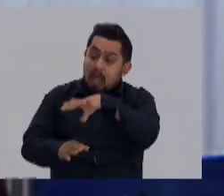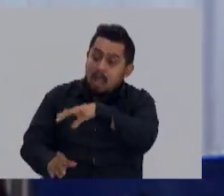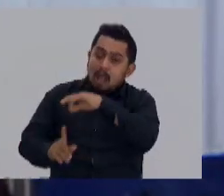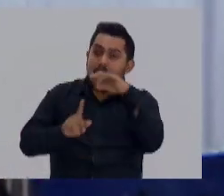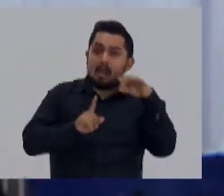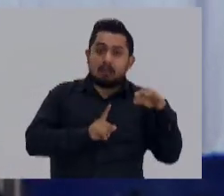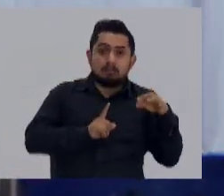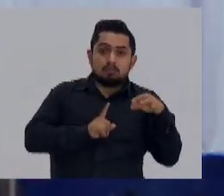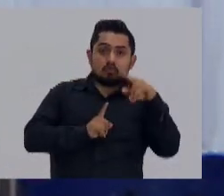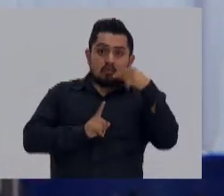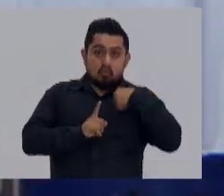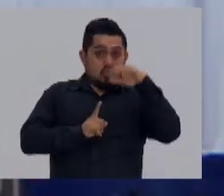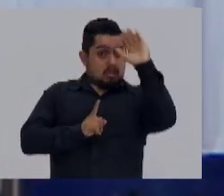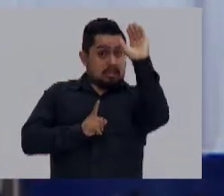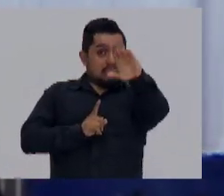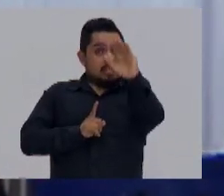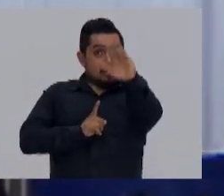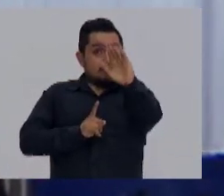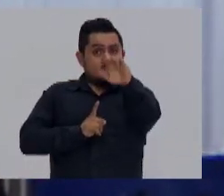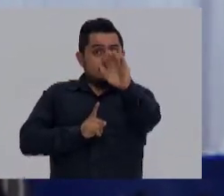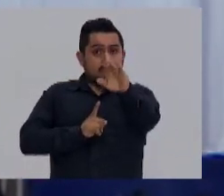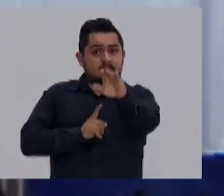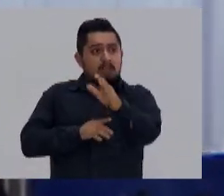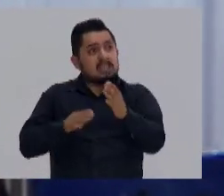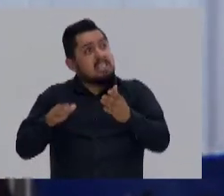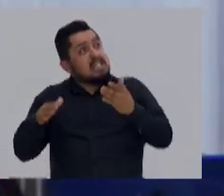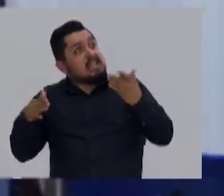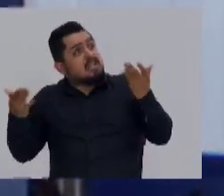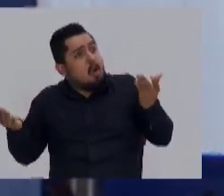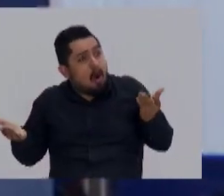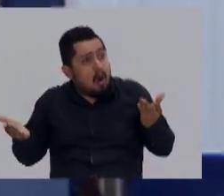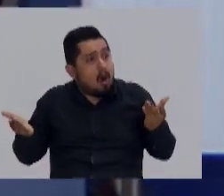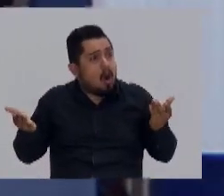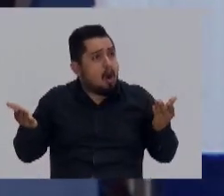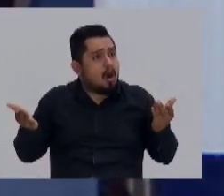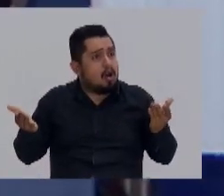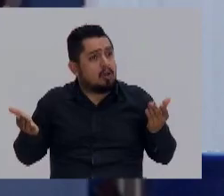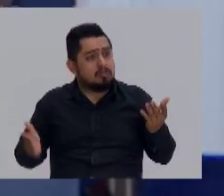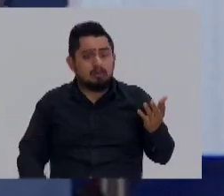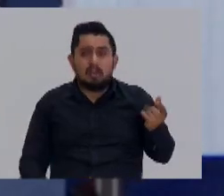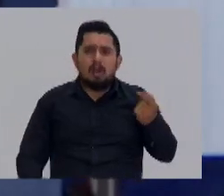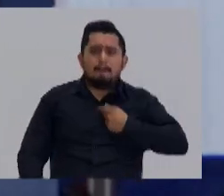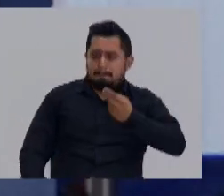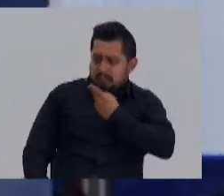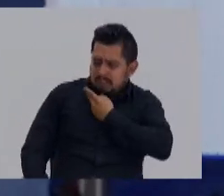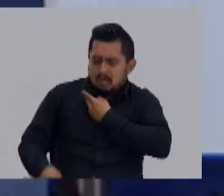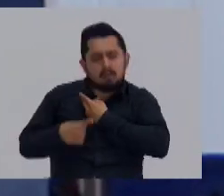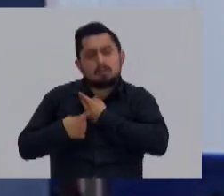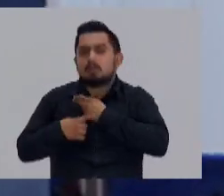Te estoy llamando. Entonces, porque todo es, vea, ay, es que esto es pecado. No.